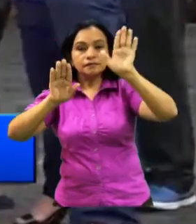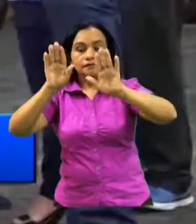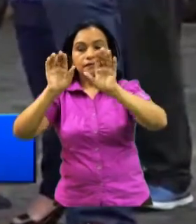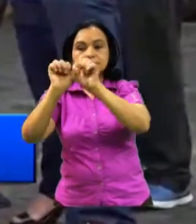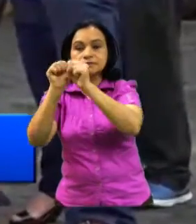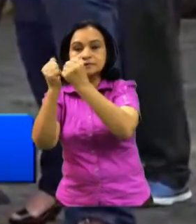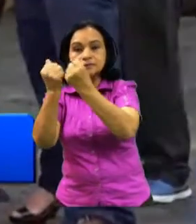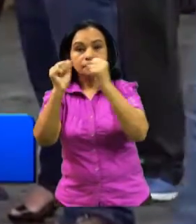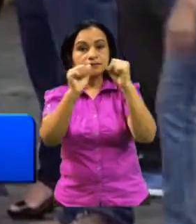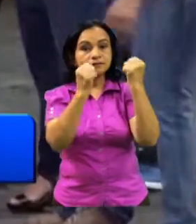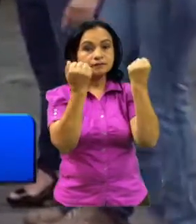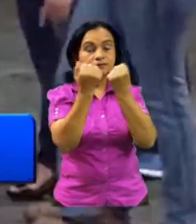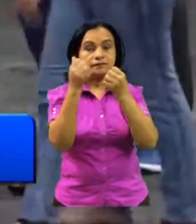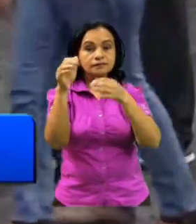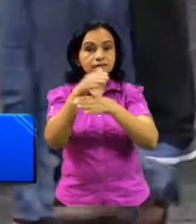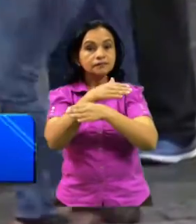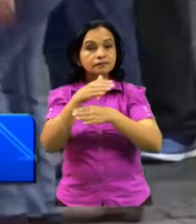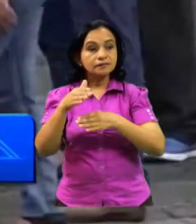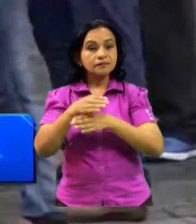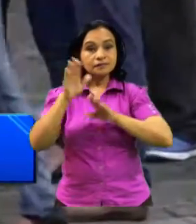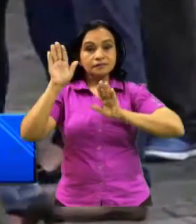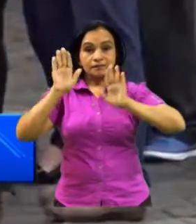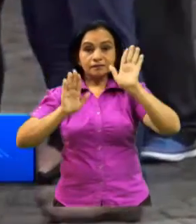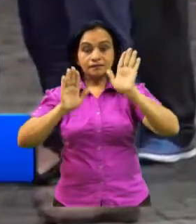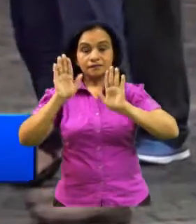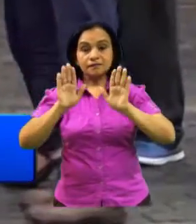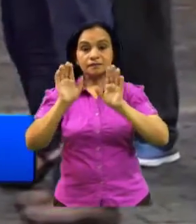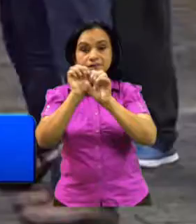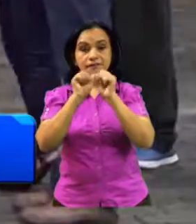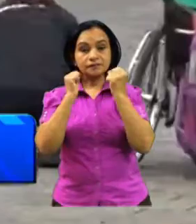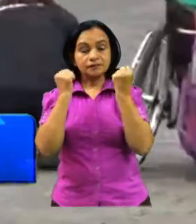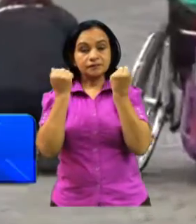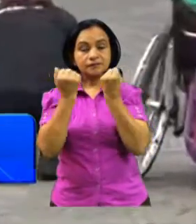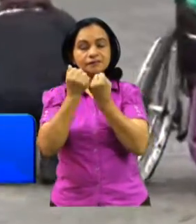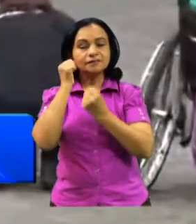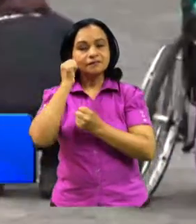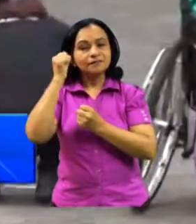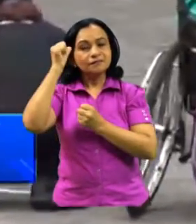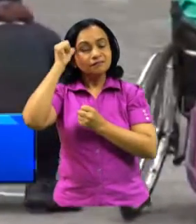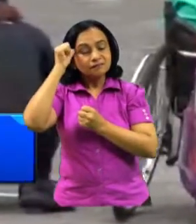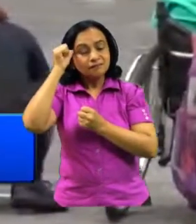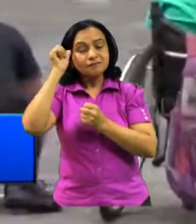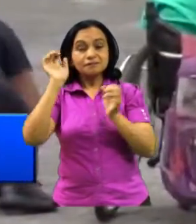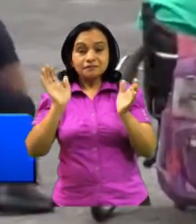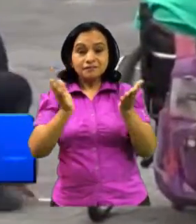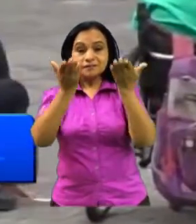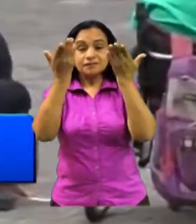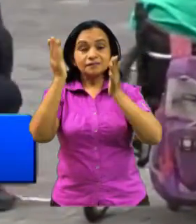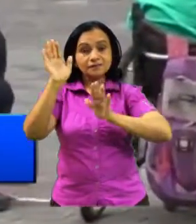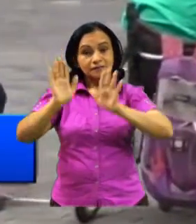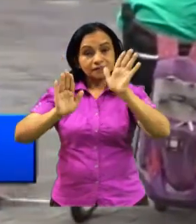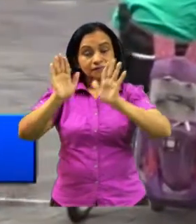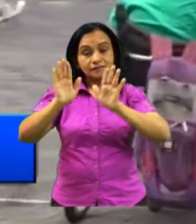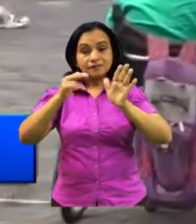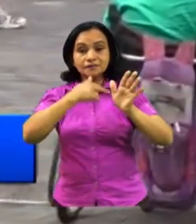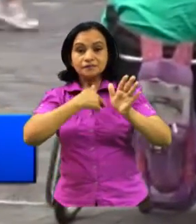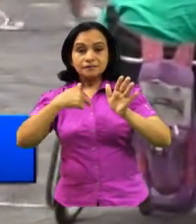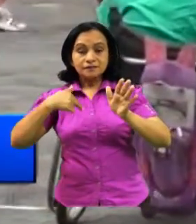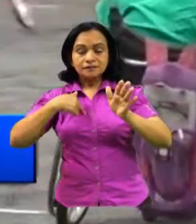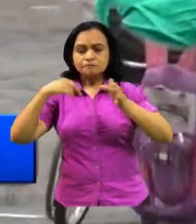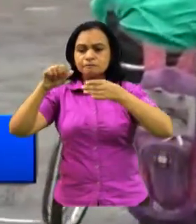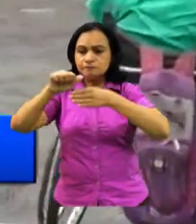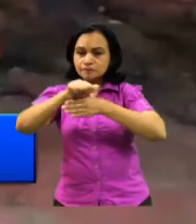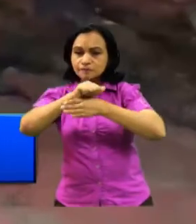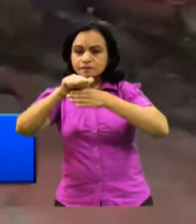las asociaciones y también la Asociación de Adultos Mayores, ¿verdad? Donde se hizo todo